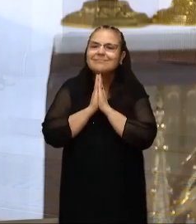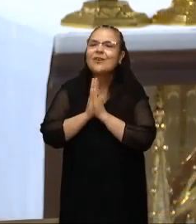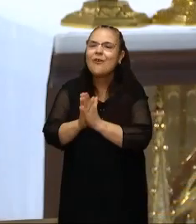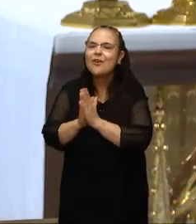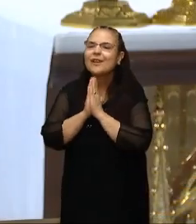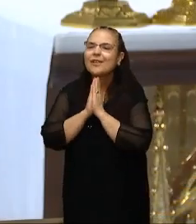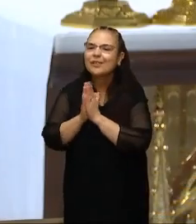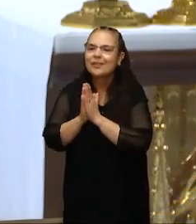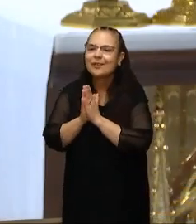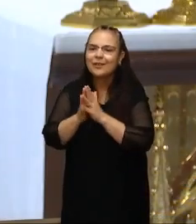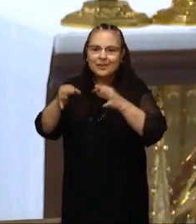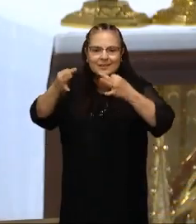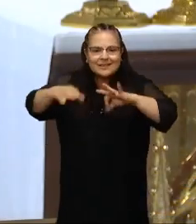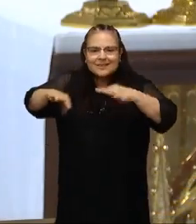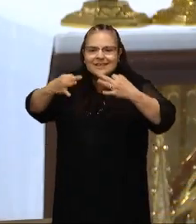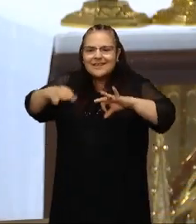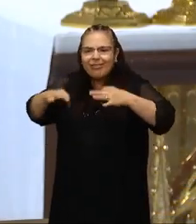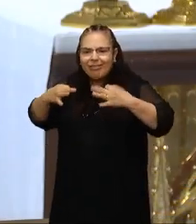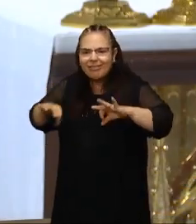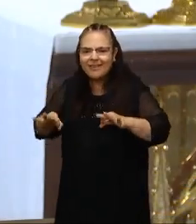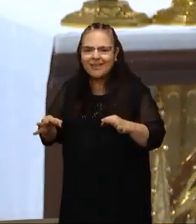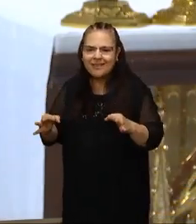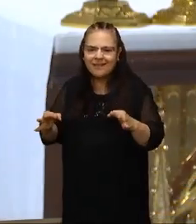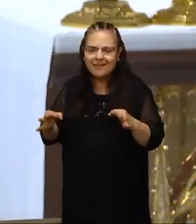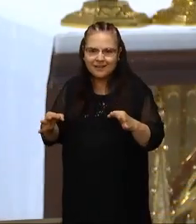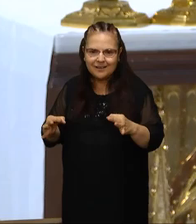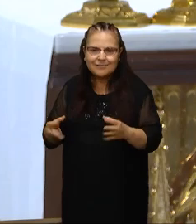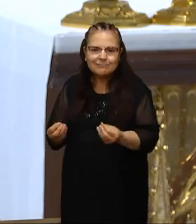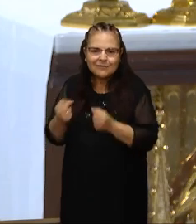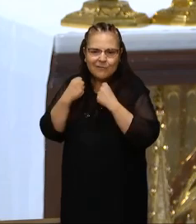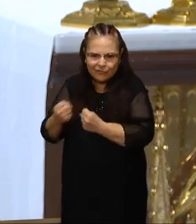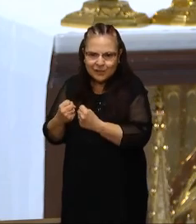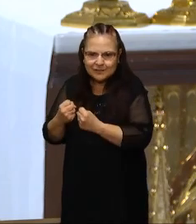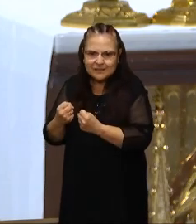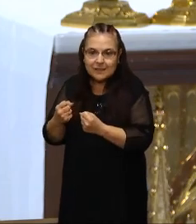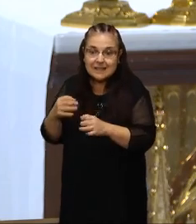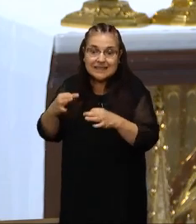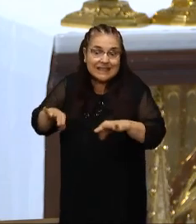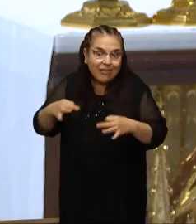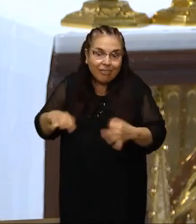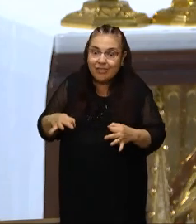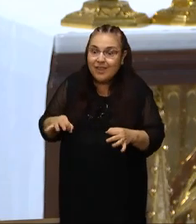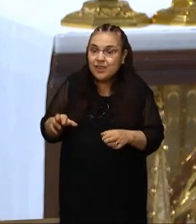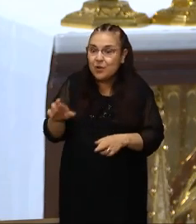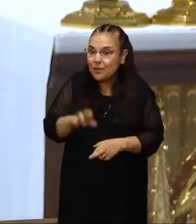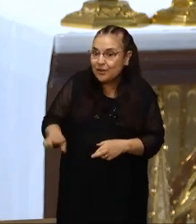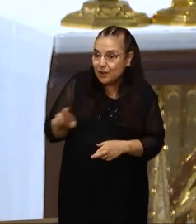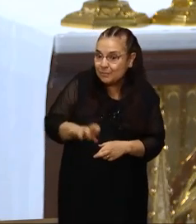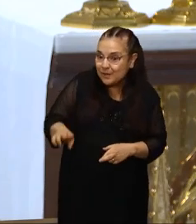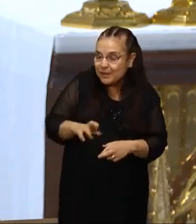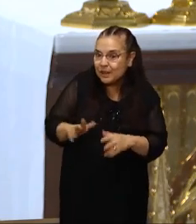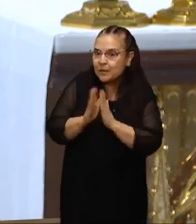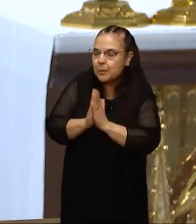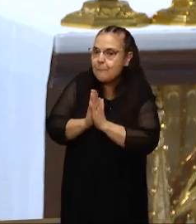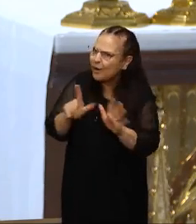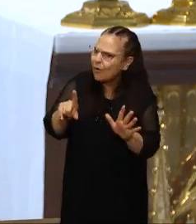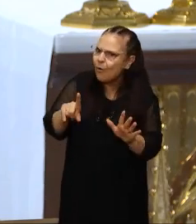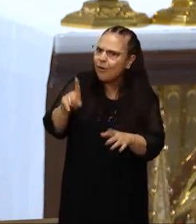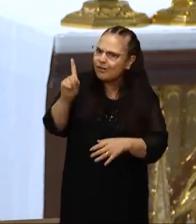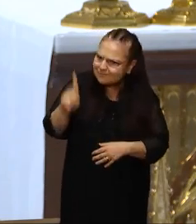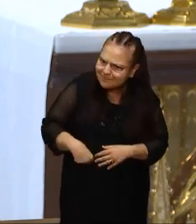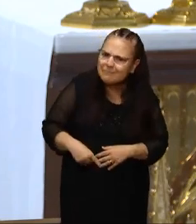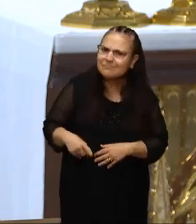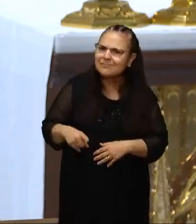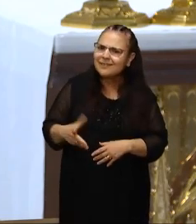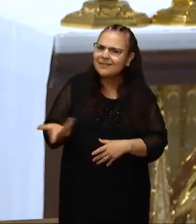de sencillez y densidad. Parece muy sencillo el repetir las oraciones, pero al mismo tiempo